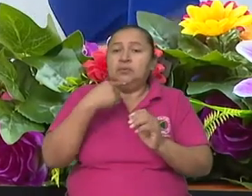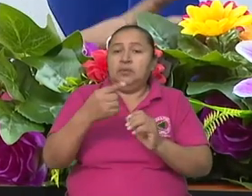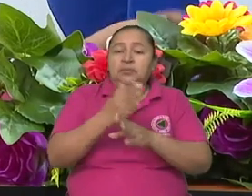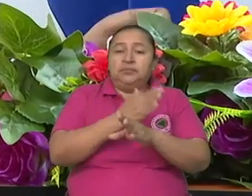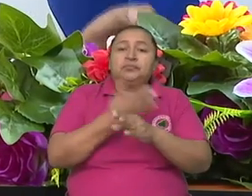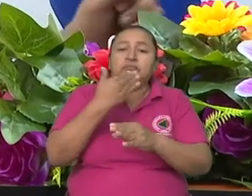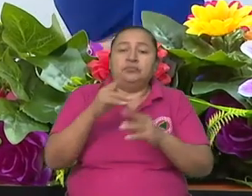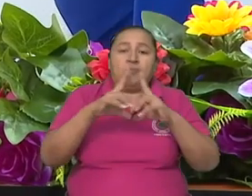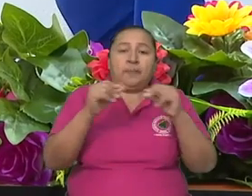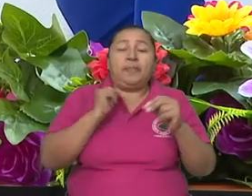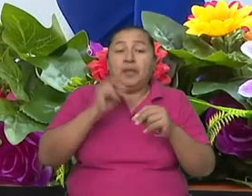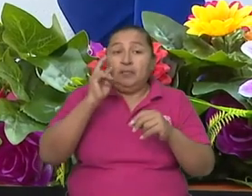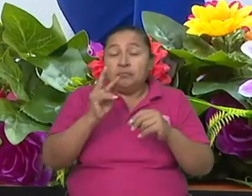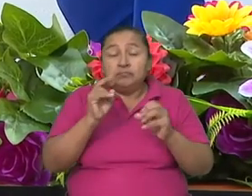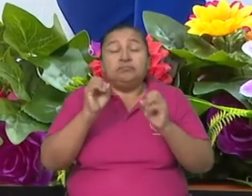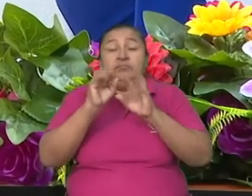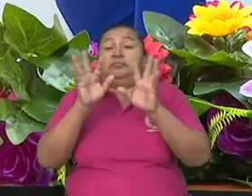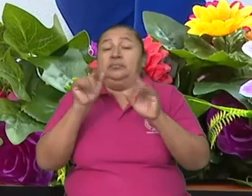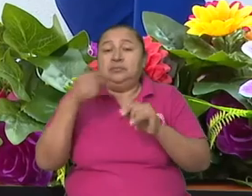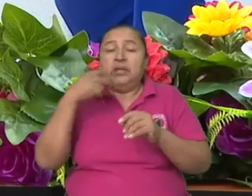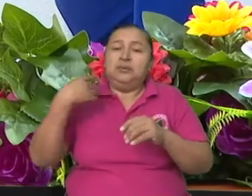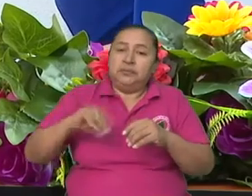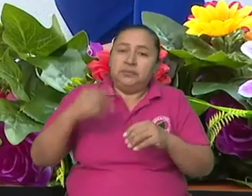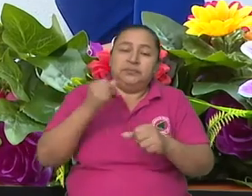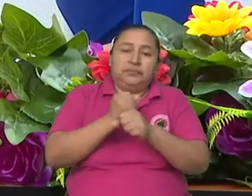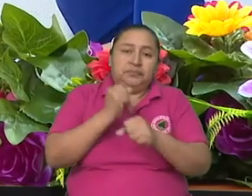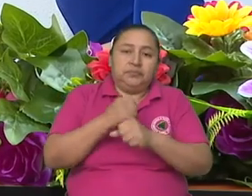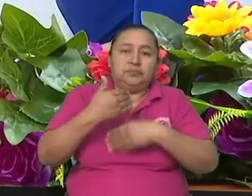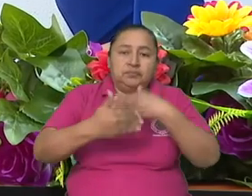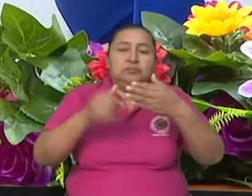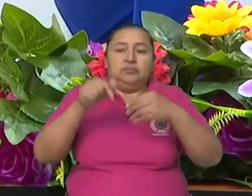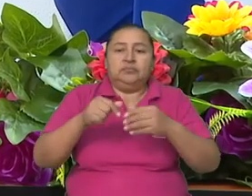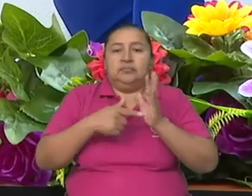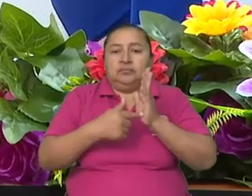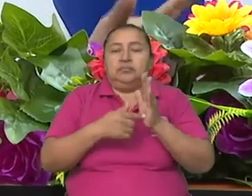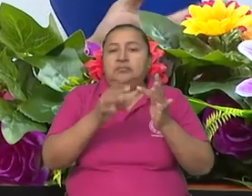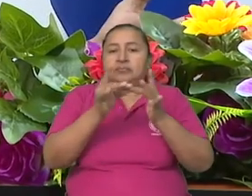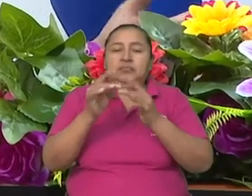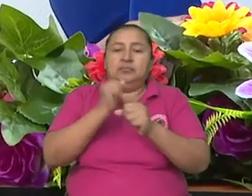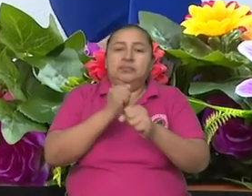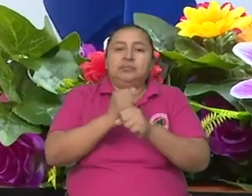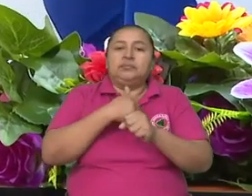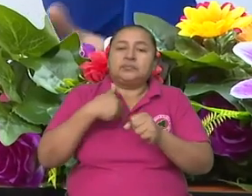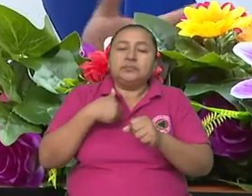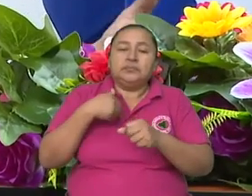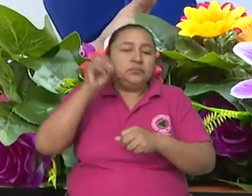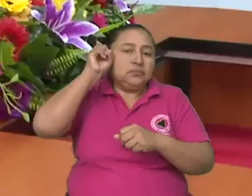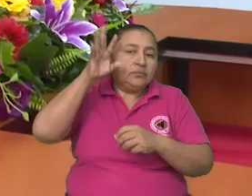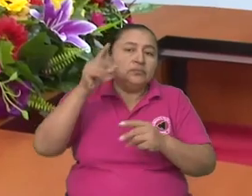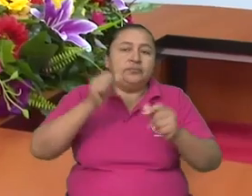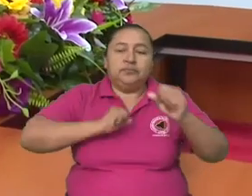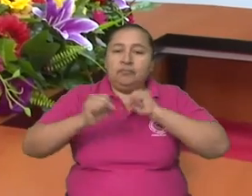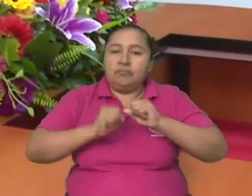en buen nicaragüense, si por la víspera se saque el día, ya hemos visto que usted ha dado varios informes en los que precisamente el turismo, el dinamismo